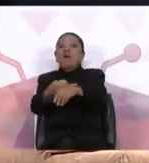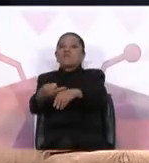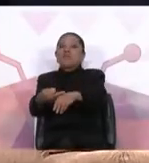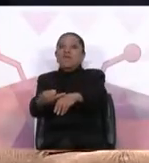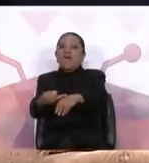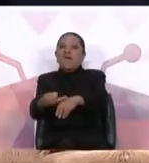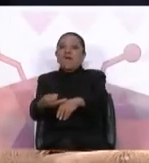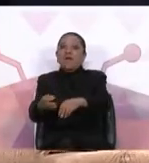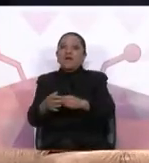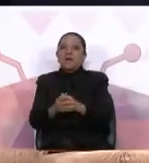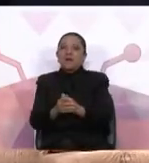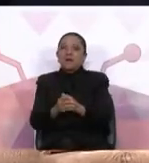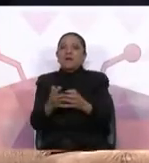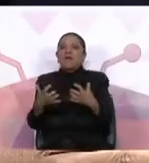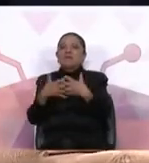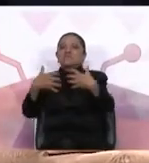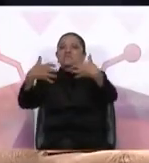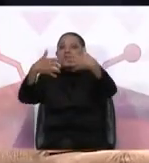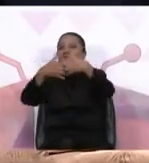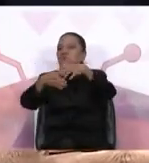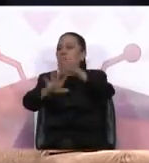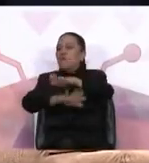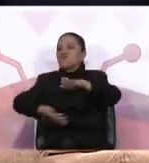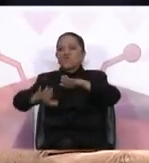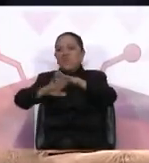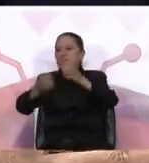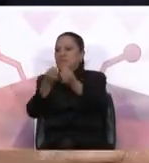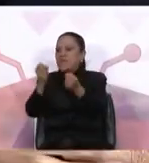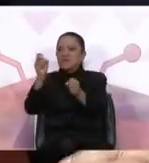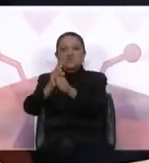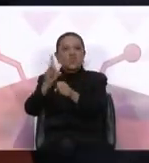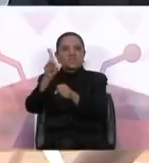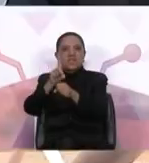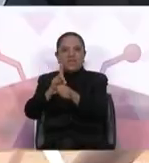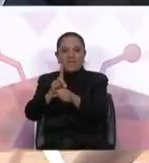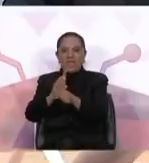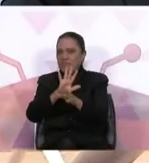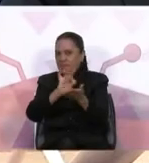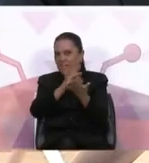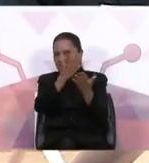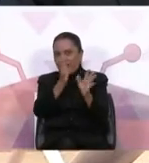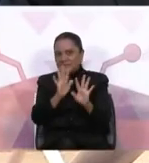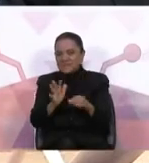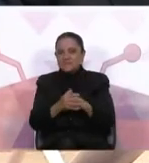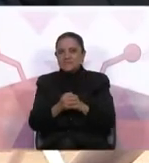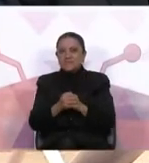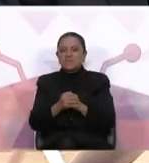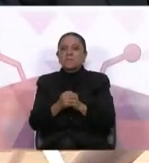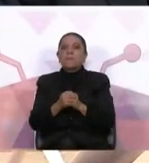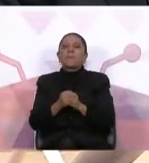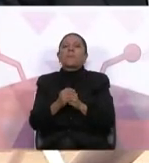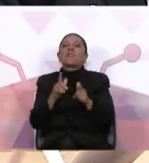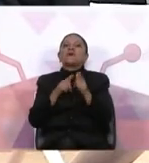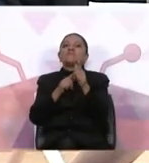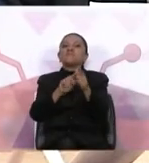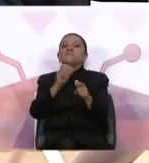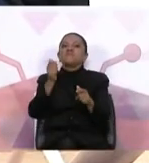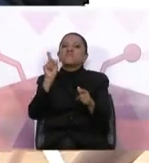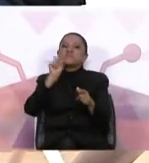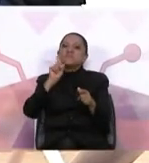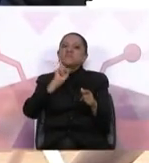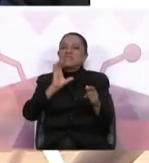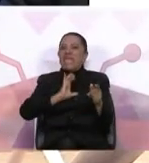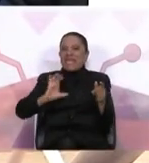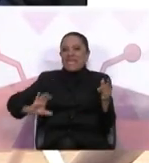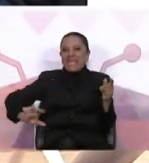la estructura fundamental de la sociedad muchas gracias gracias continuamos ahora con la candidata del partido verde ecologista